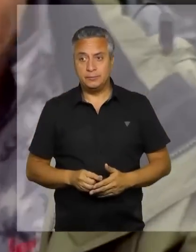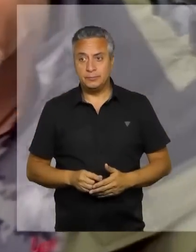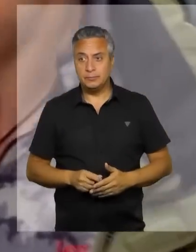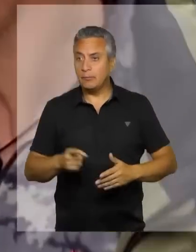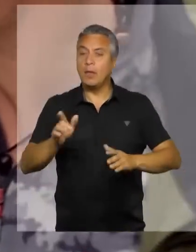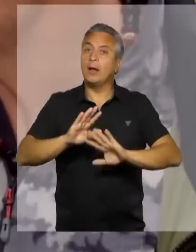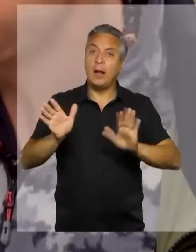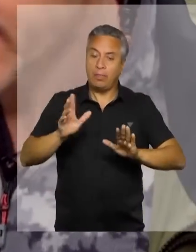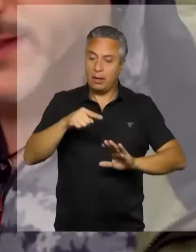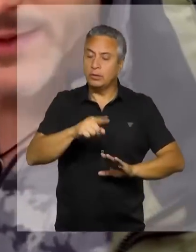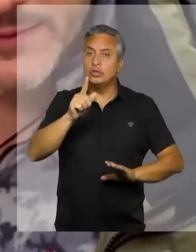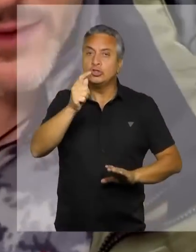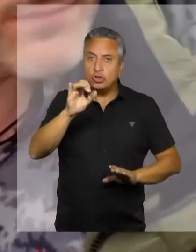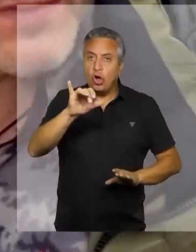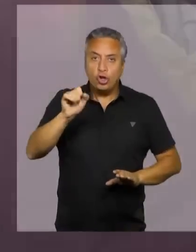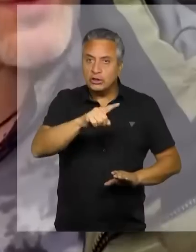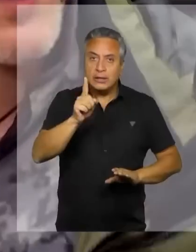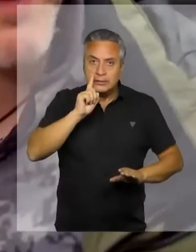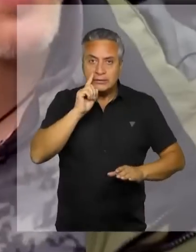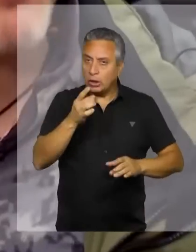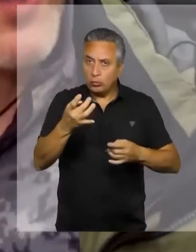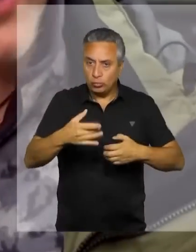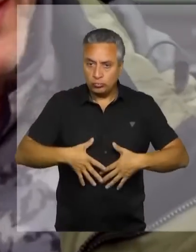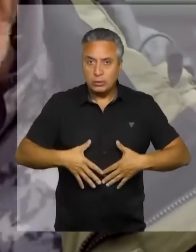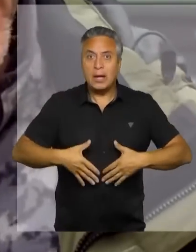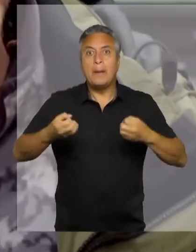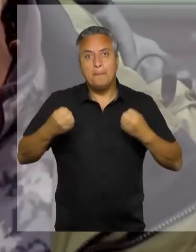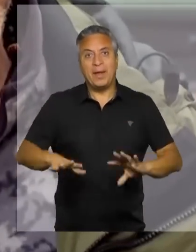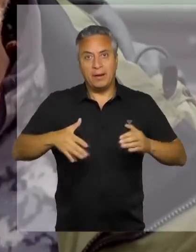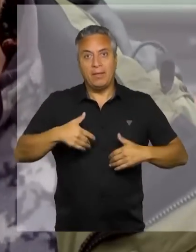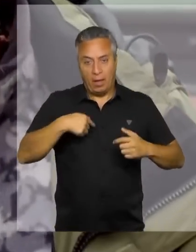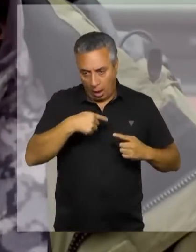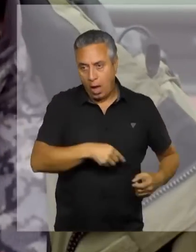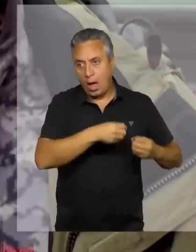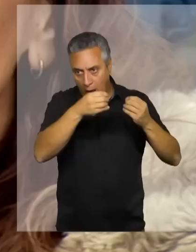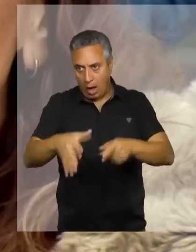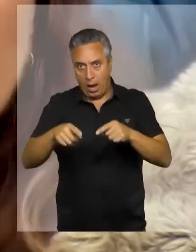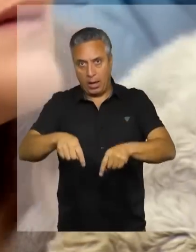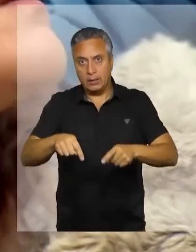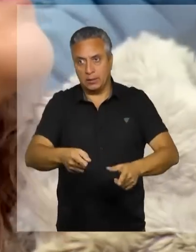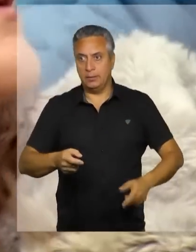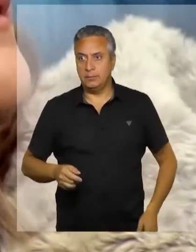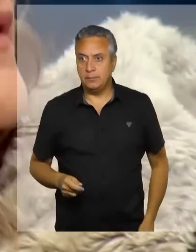Nada, la Toya está con síntomas de pérdida, por eso la traje hasta aquí.